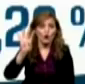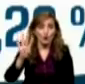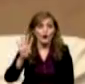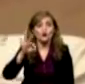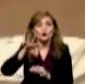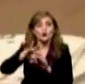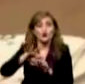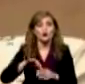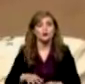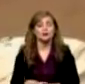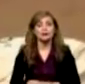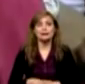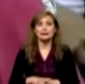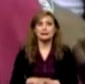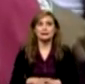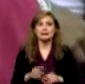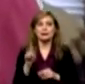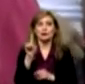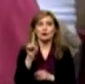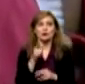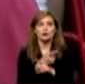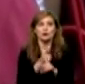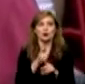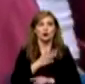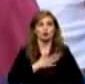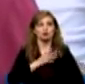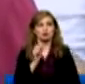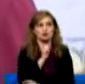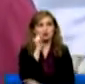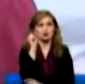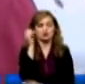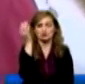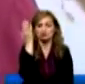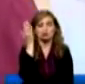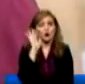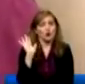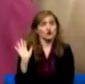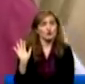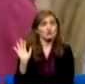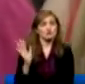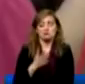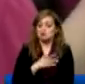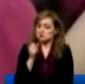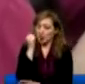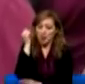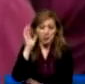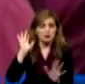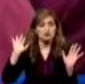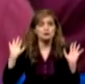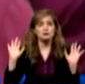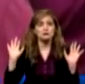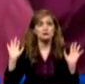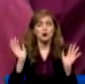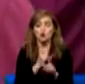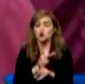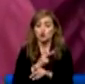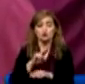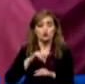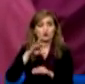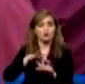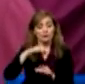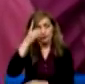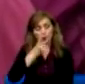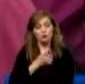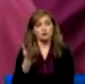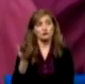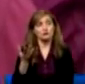votos. La ventaja es mínima. Yo, como Pancho Luz Uriaga, gané la alcaldía y soy el alcalde electo. Queremos ya que el Consejo Electoral determine